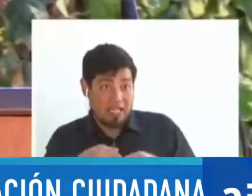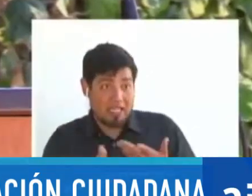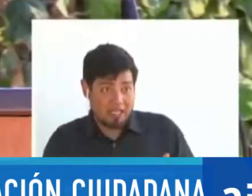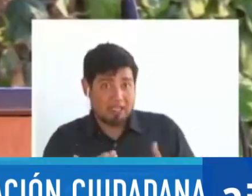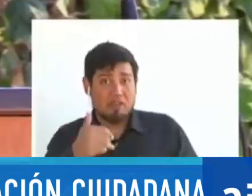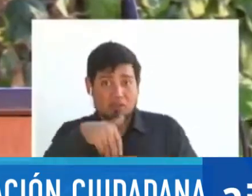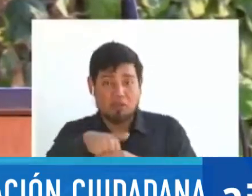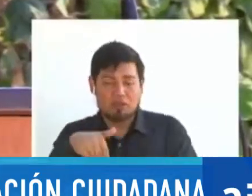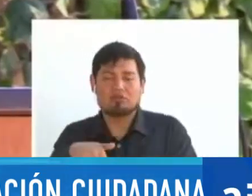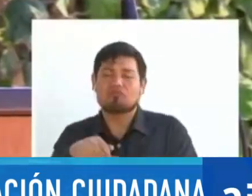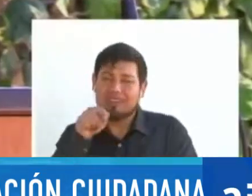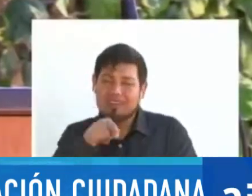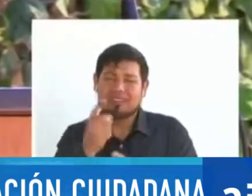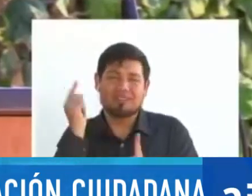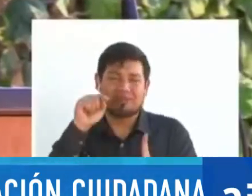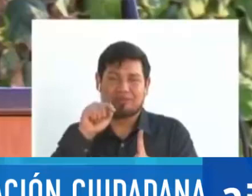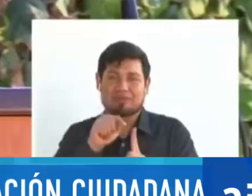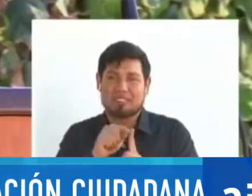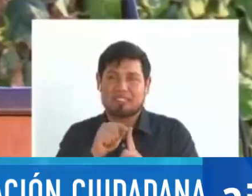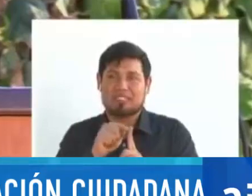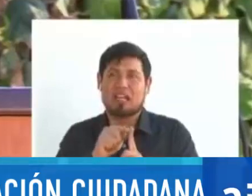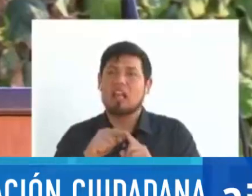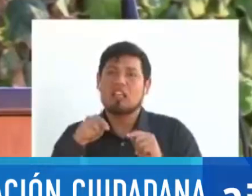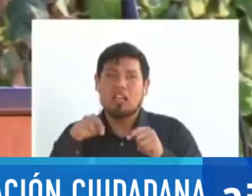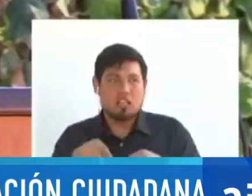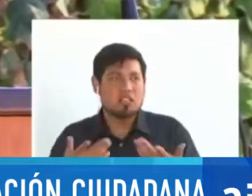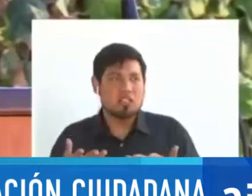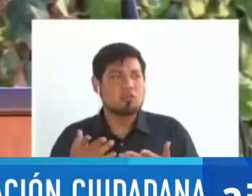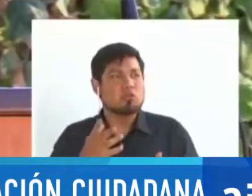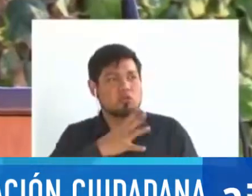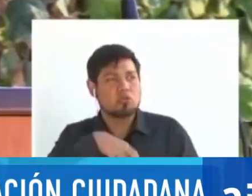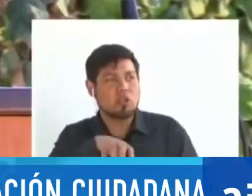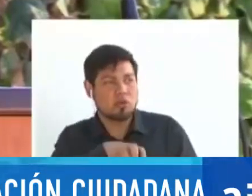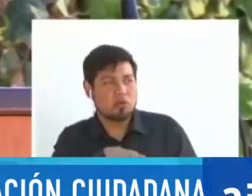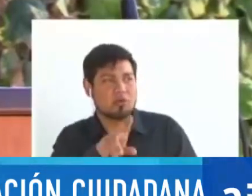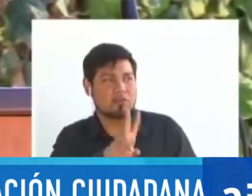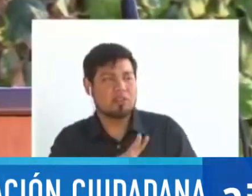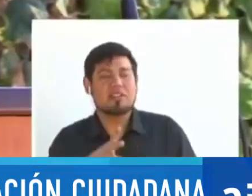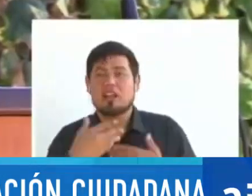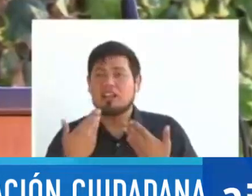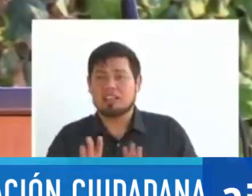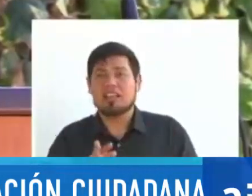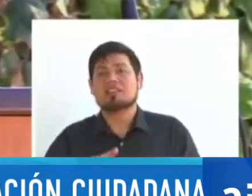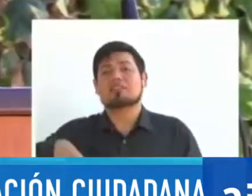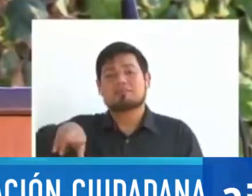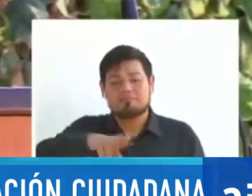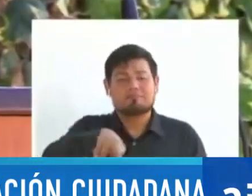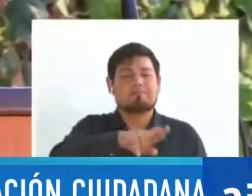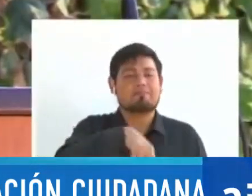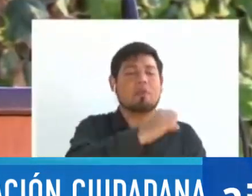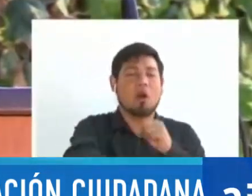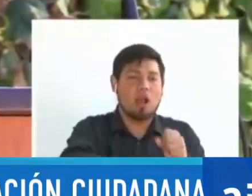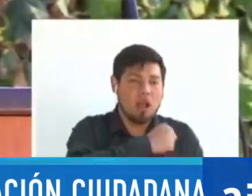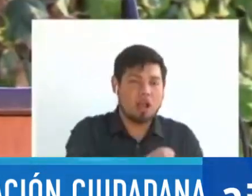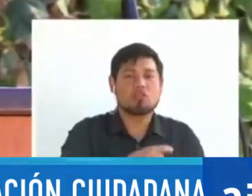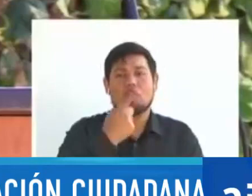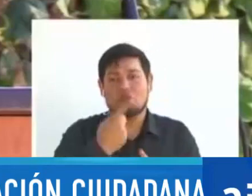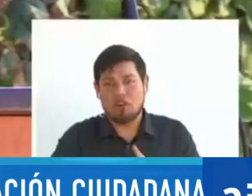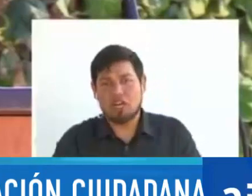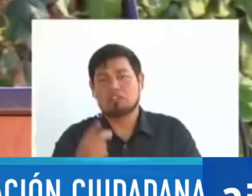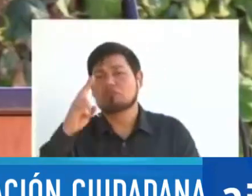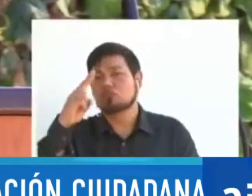ese objetivo, instalar una nueva tradición en nuestra comuna que nos permita reconocer